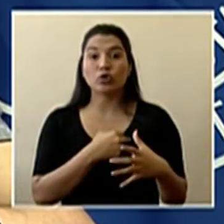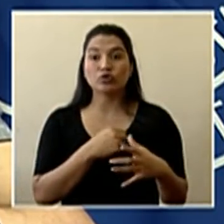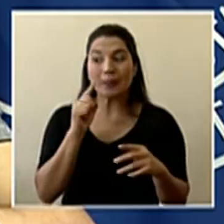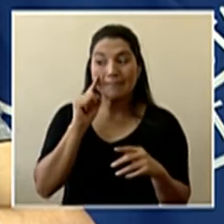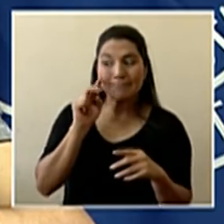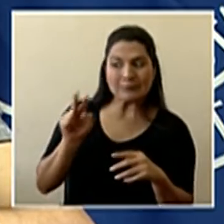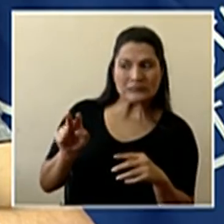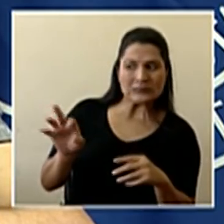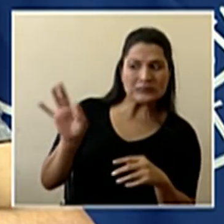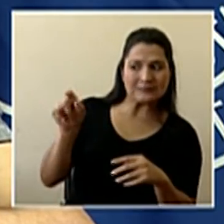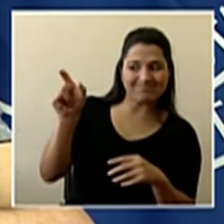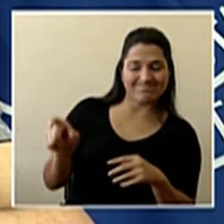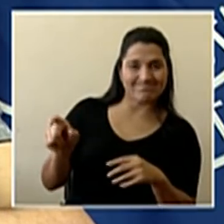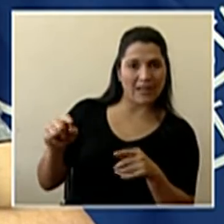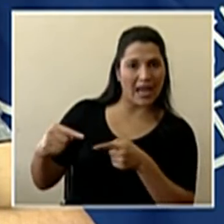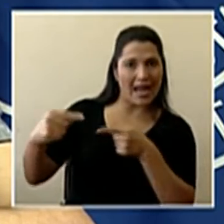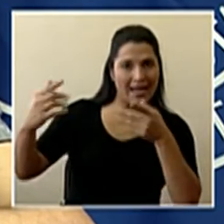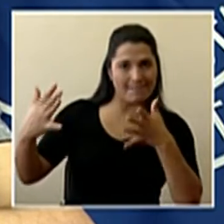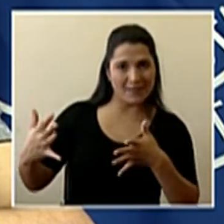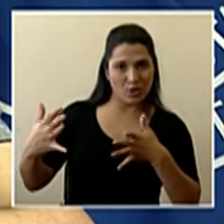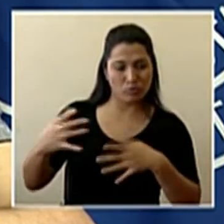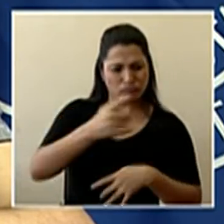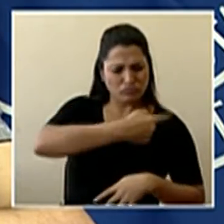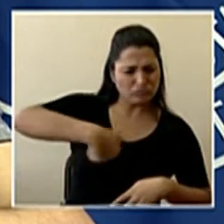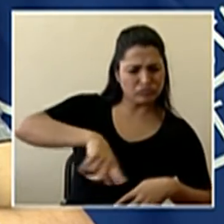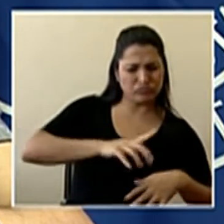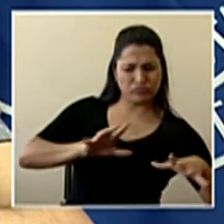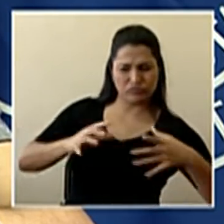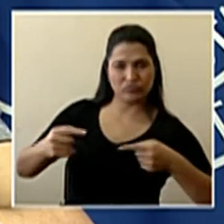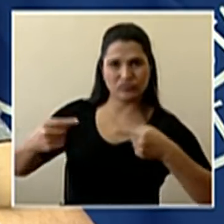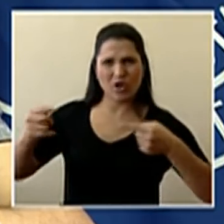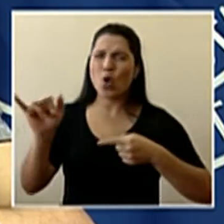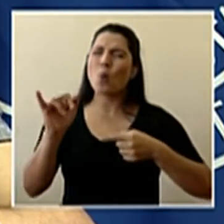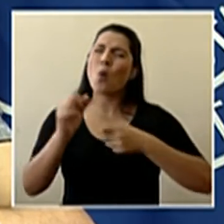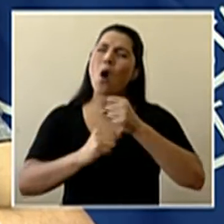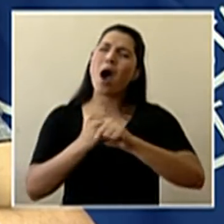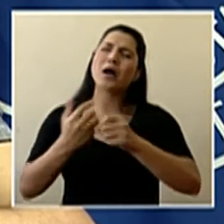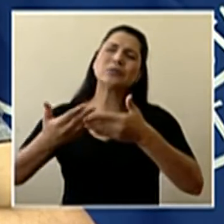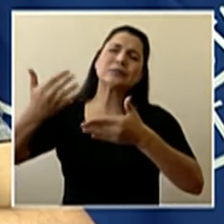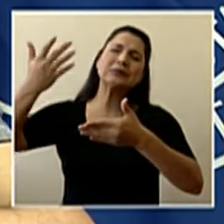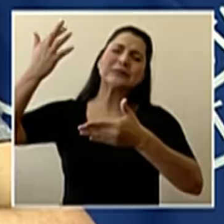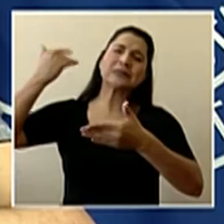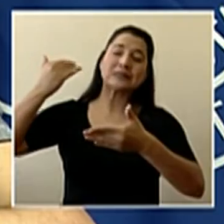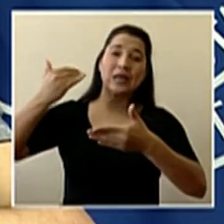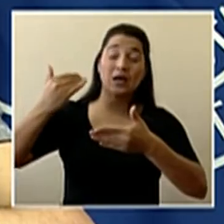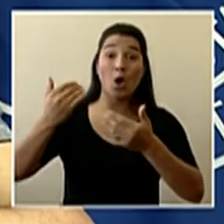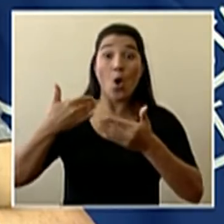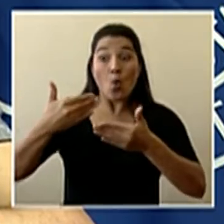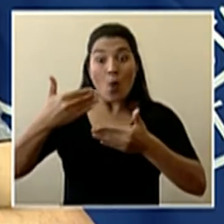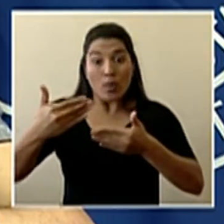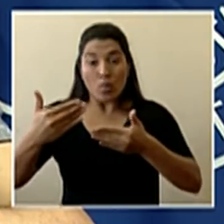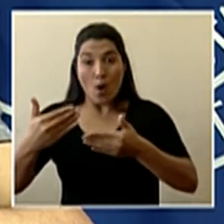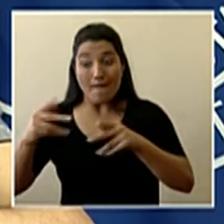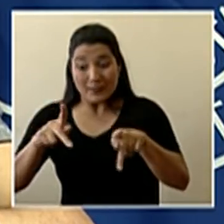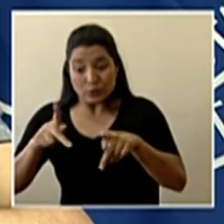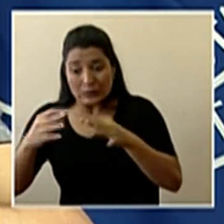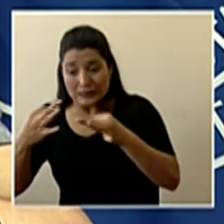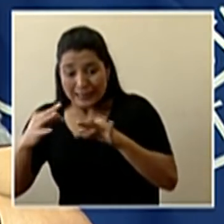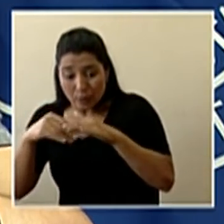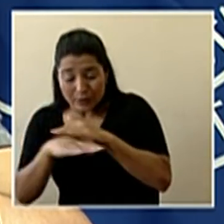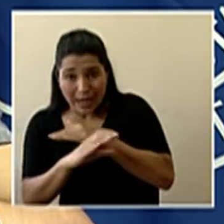común, así como lo fue hace muchísimos años los filibusteros que trataron de usurpar en nuestro territorio. Hoy es